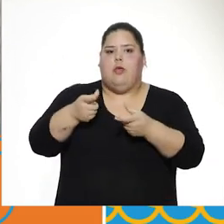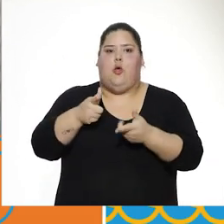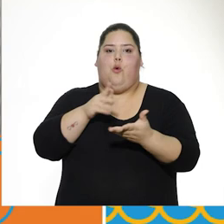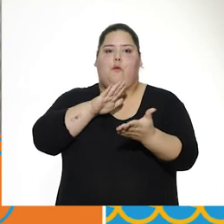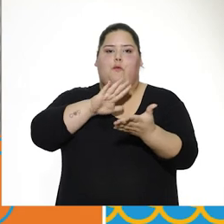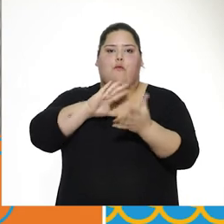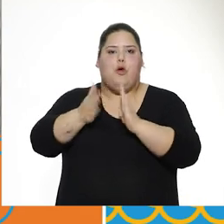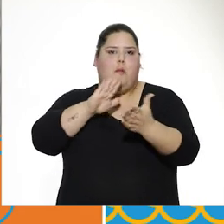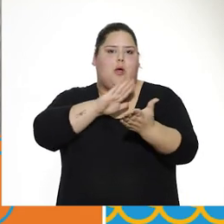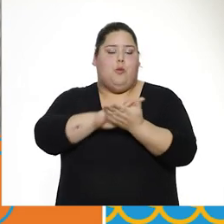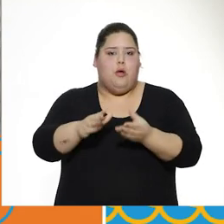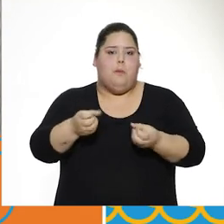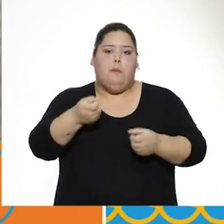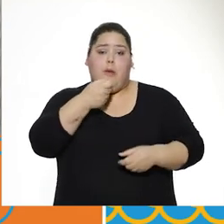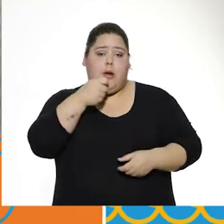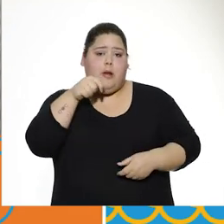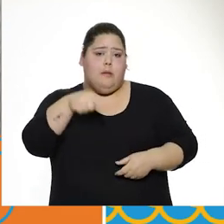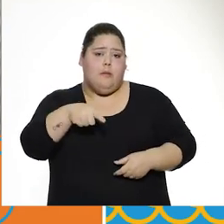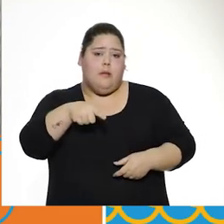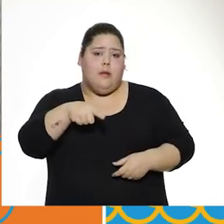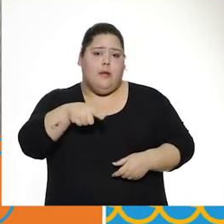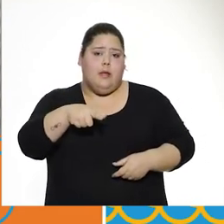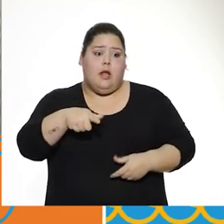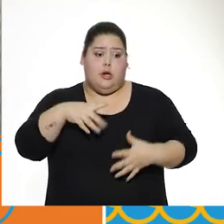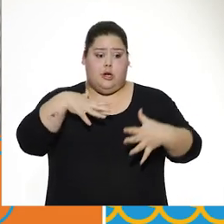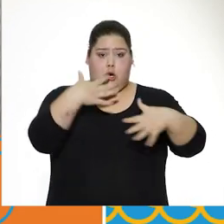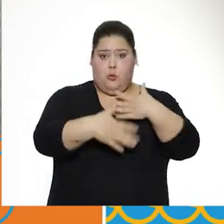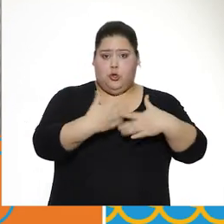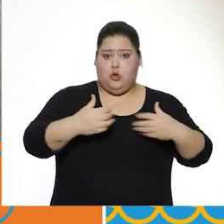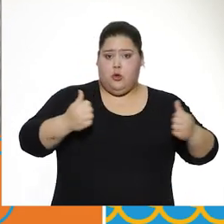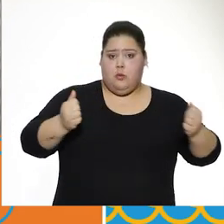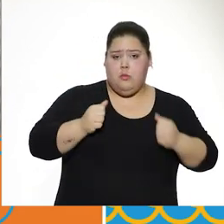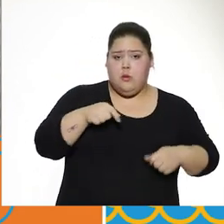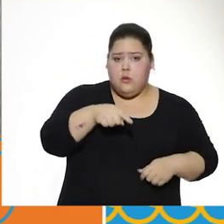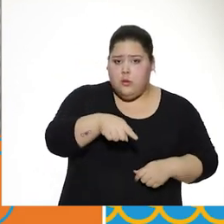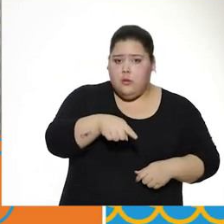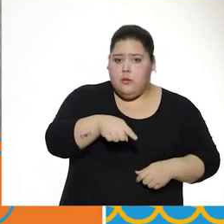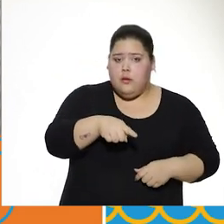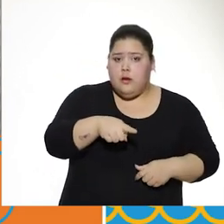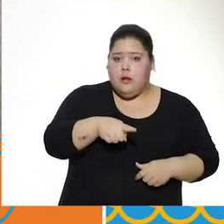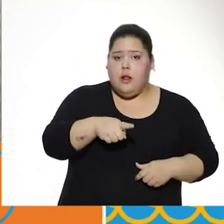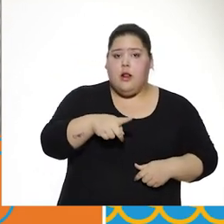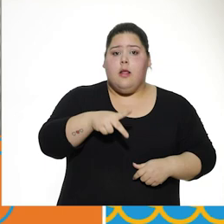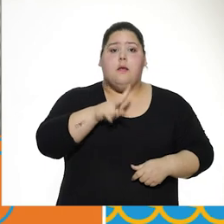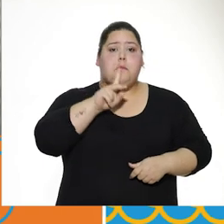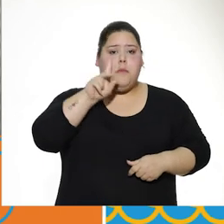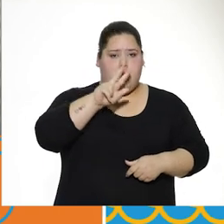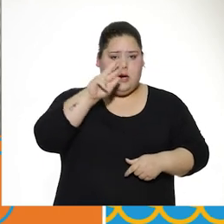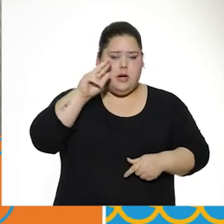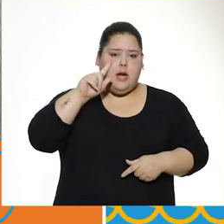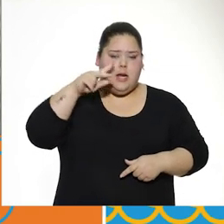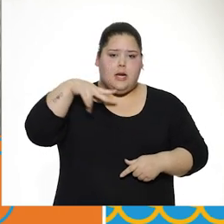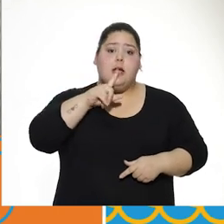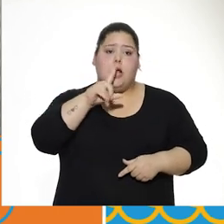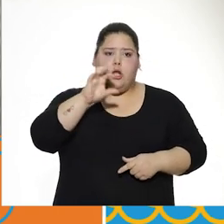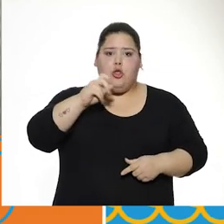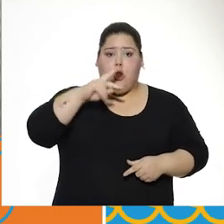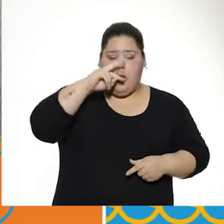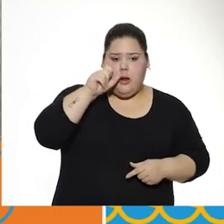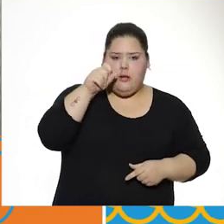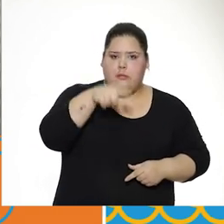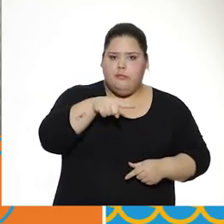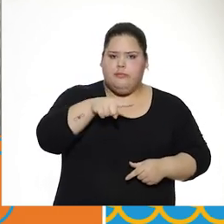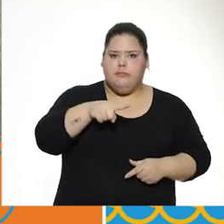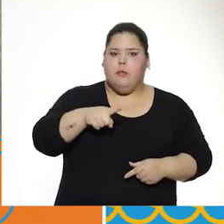orden. Por ejemplo, en la Revolución de Mayo, el Virreinato del Río de la Plata dejó